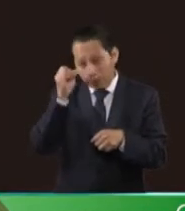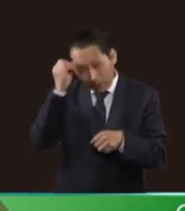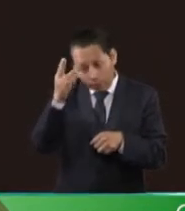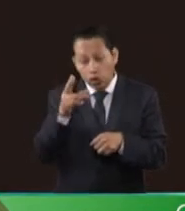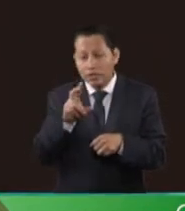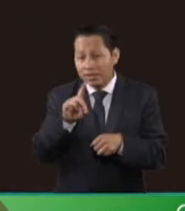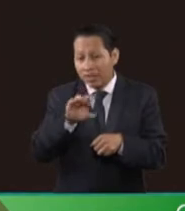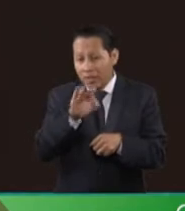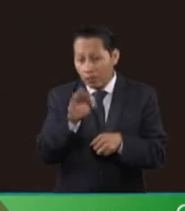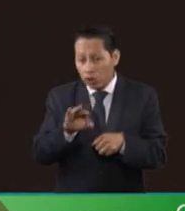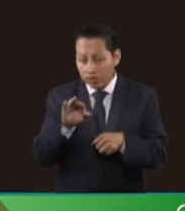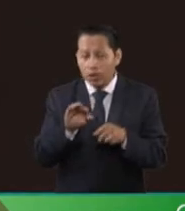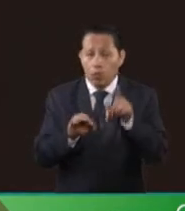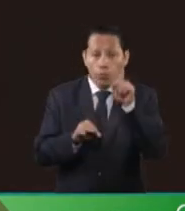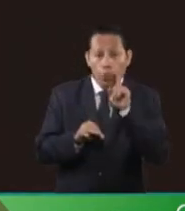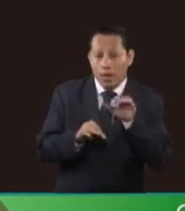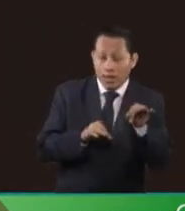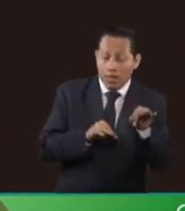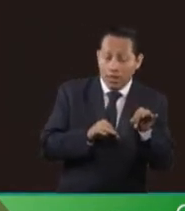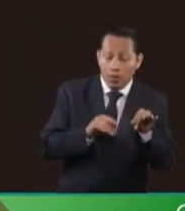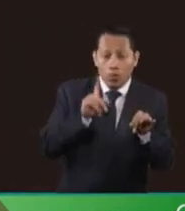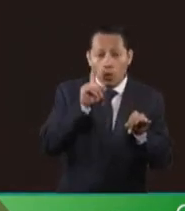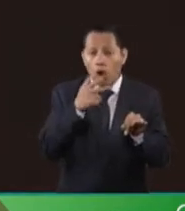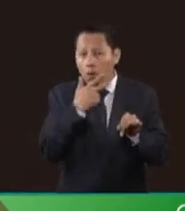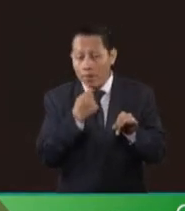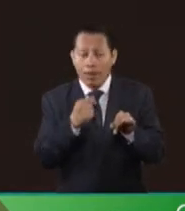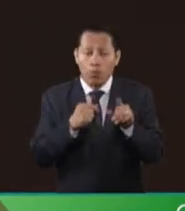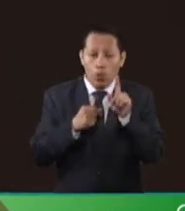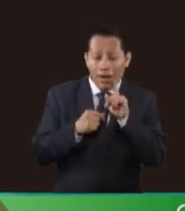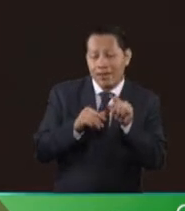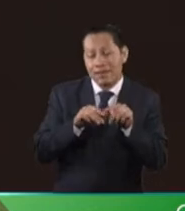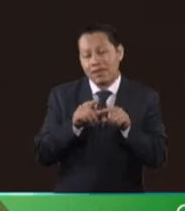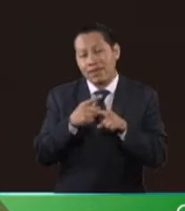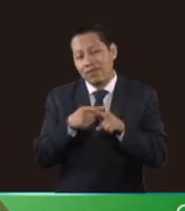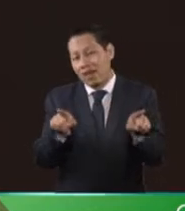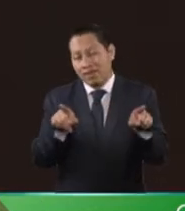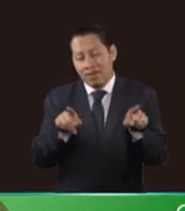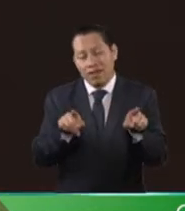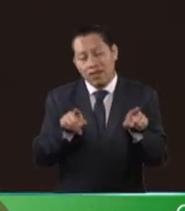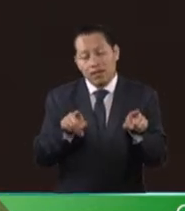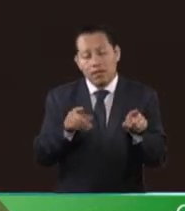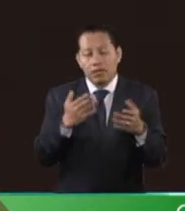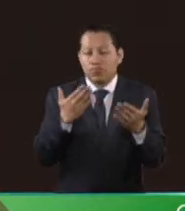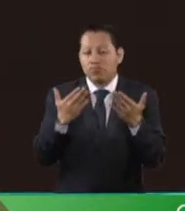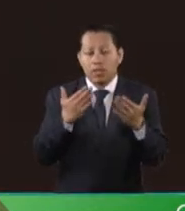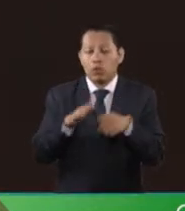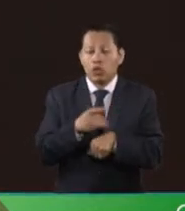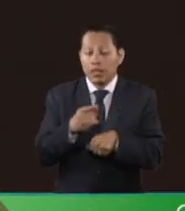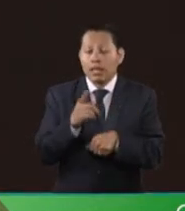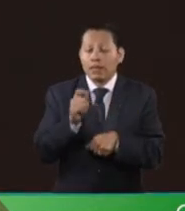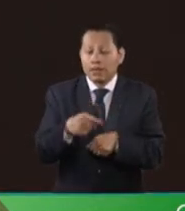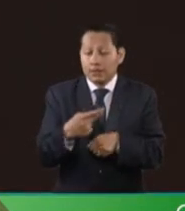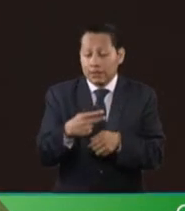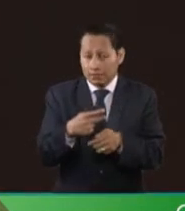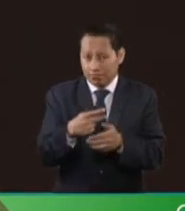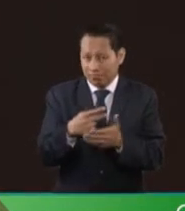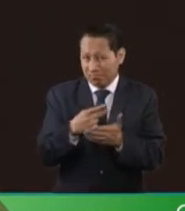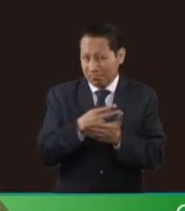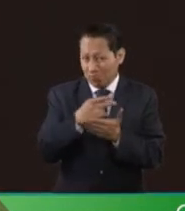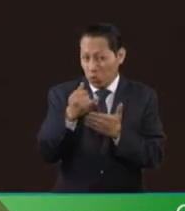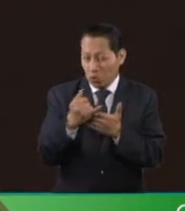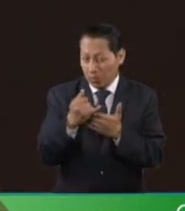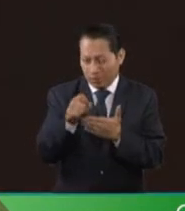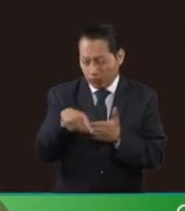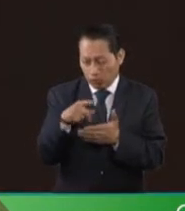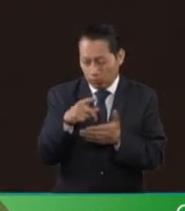30% no es igual para un hombre que trabaja que para una mujer. Es muy importante que el diseño de este programa de vivienda, que vamos a